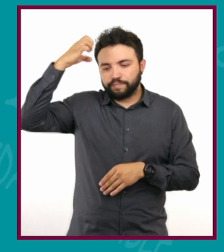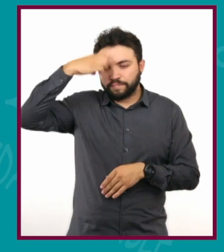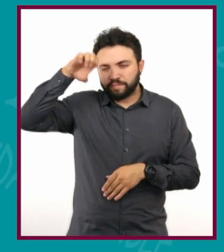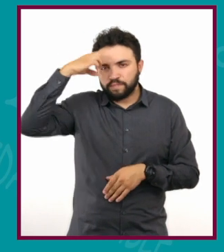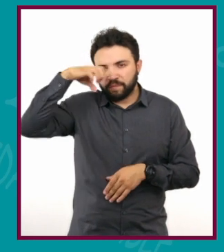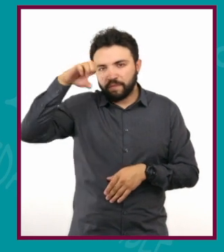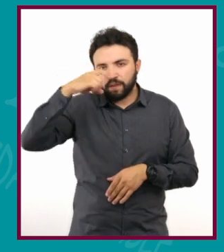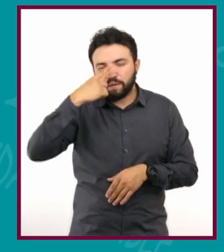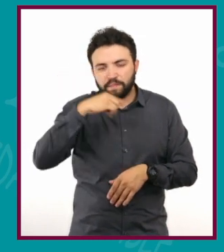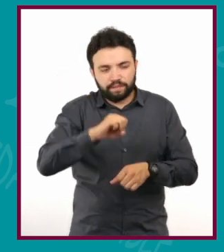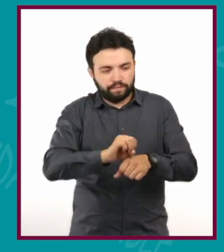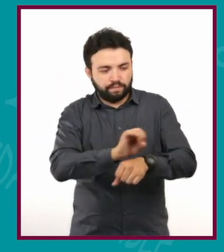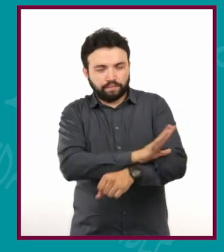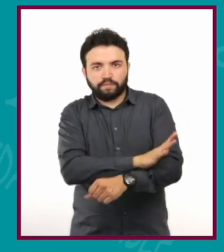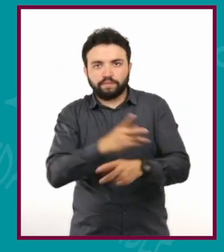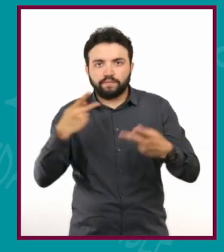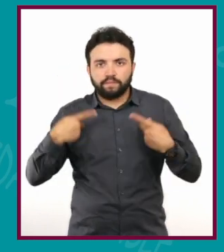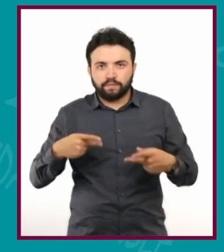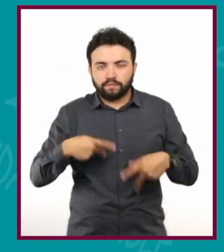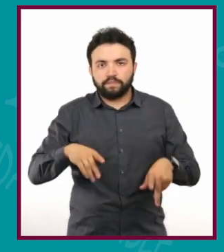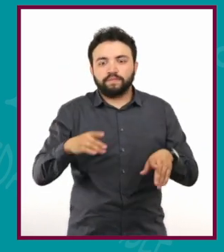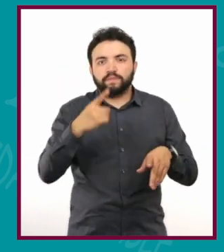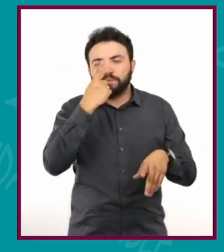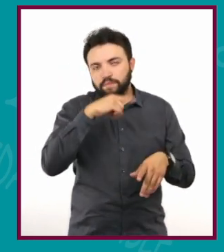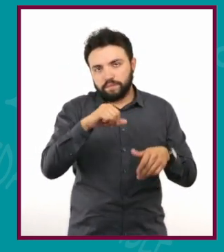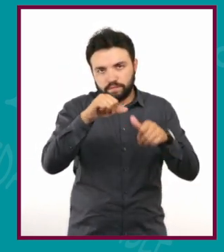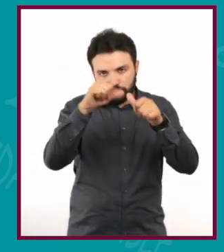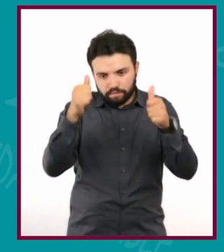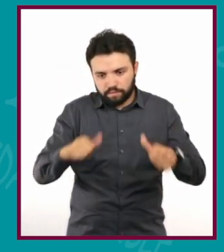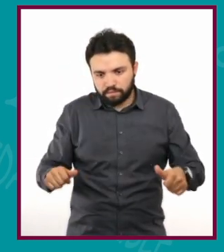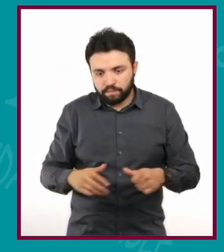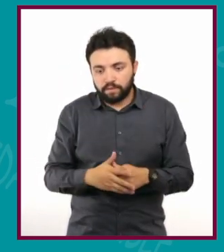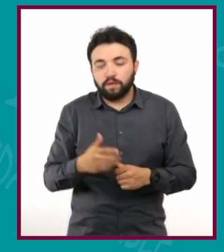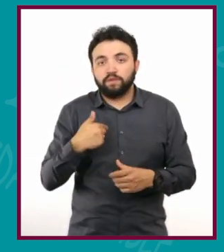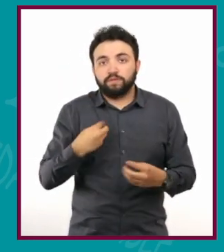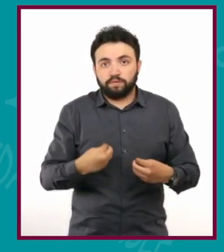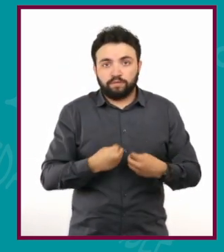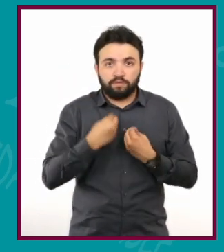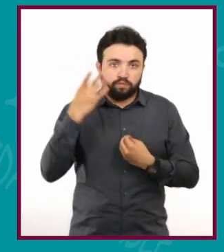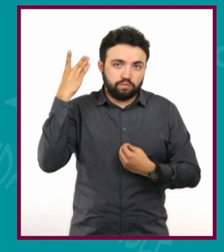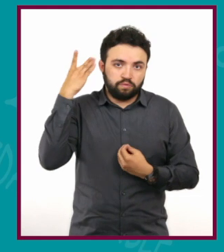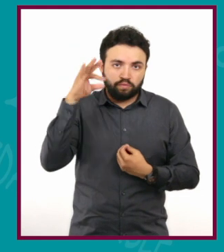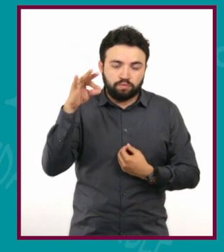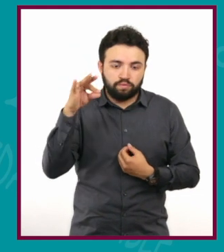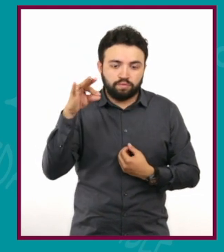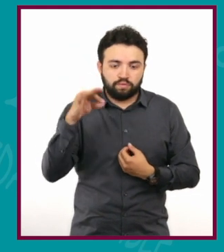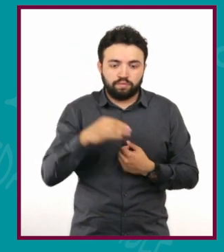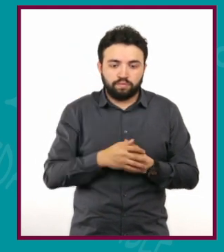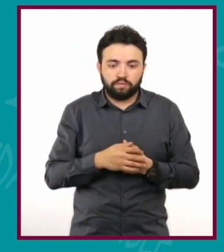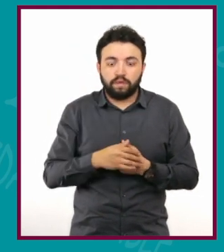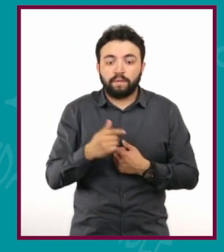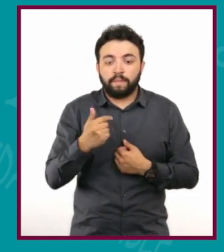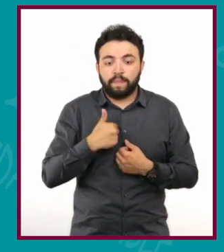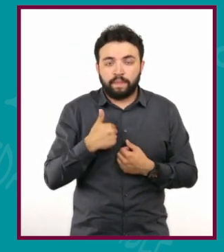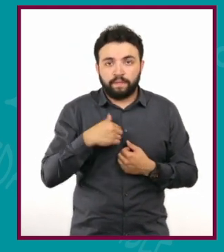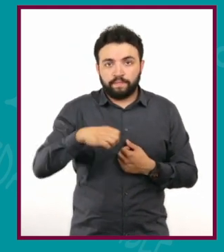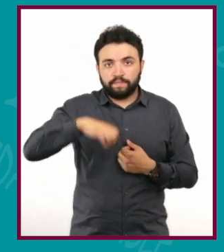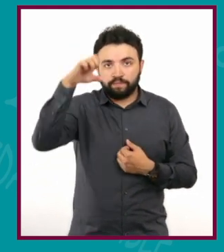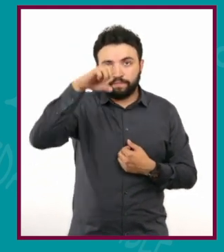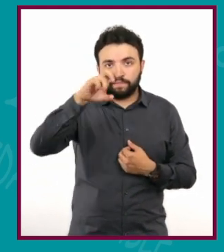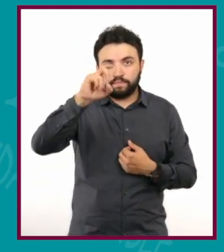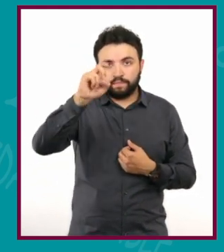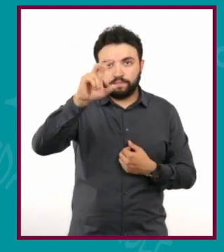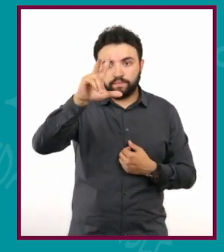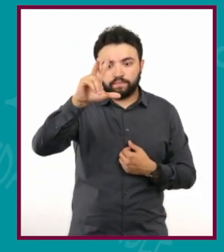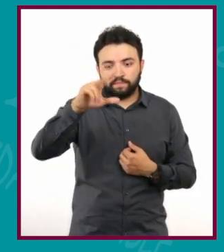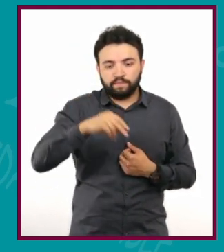experiencias sensibles para la gente por medio del arte. Vivo en Cuernavaca, Morelos, y mi edad es